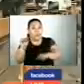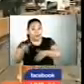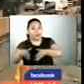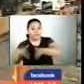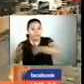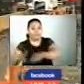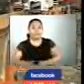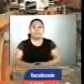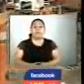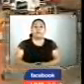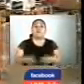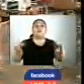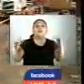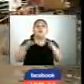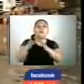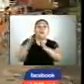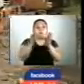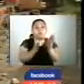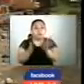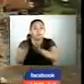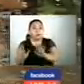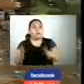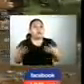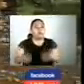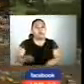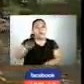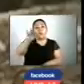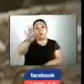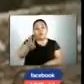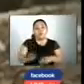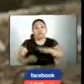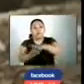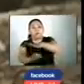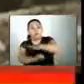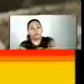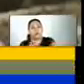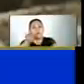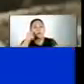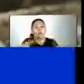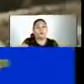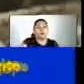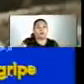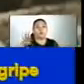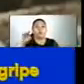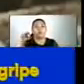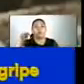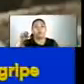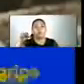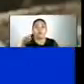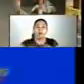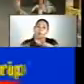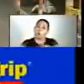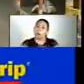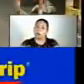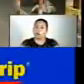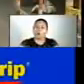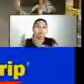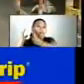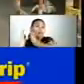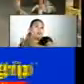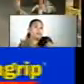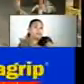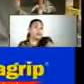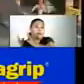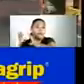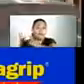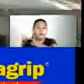tramo. Además planea la construcción de cuatro muelles, tres en el Golfo de Fonseca y uno en el puerto de Acajutla, la construcción de